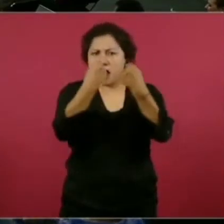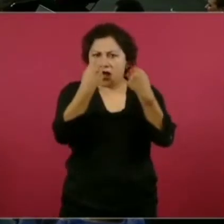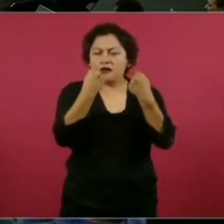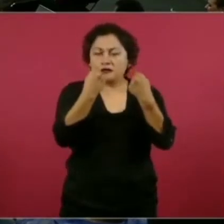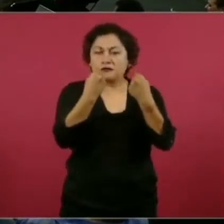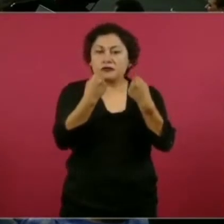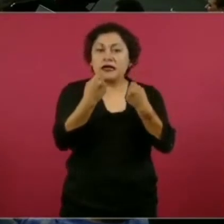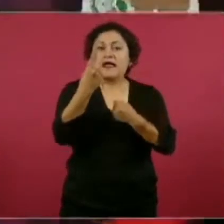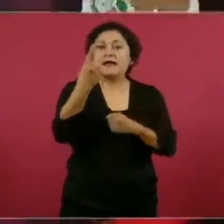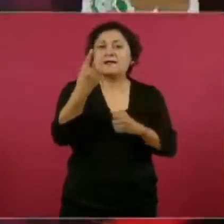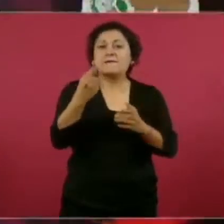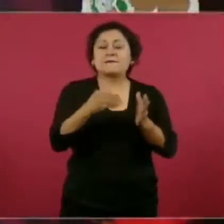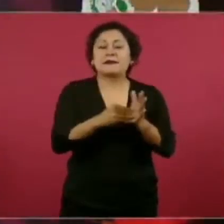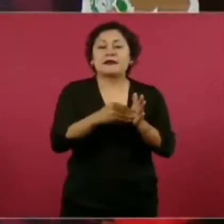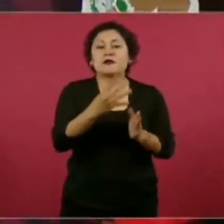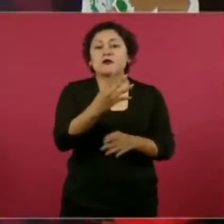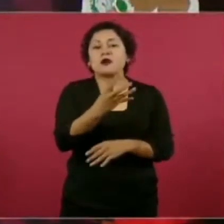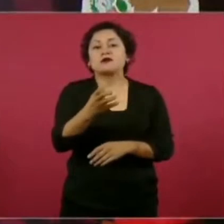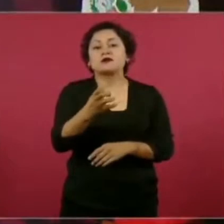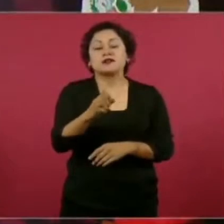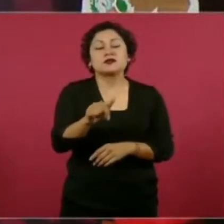fallecidos, asesinados